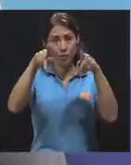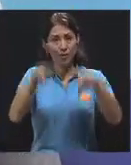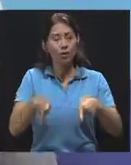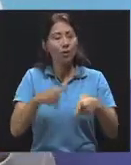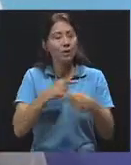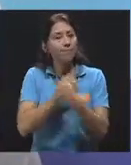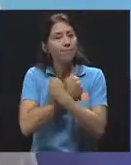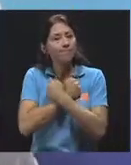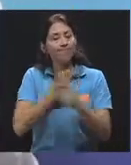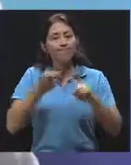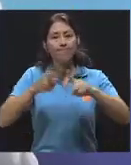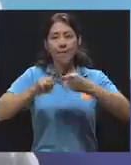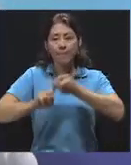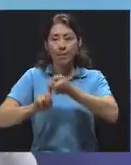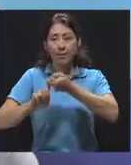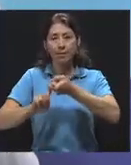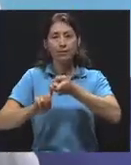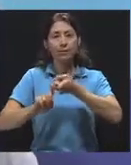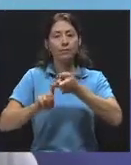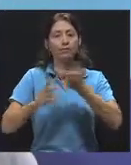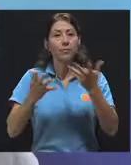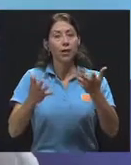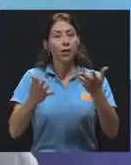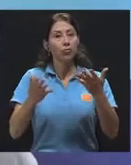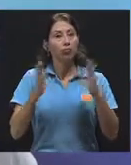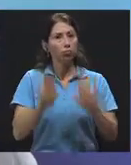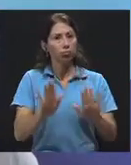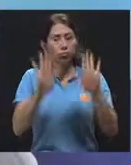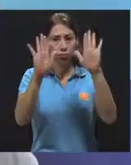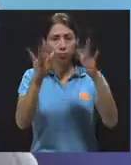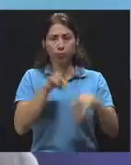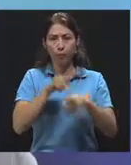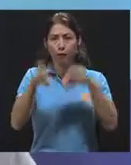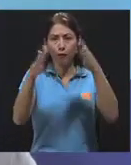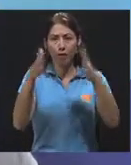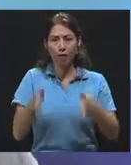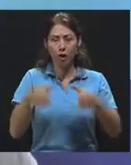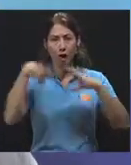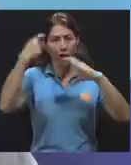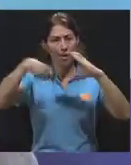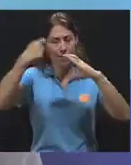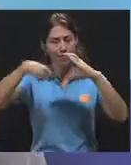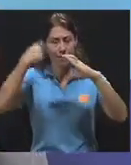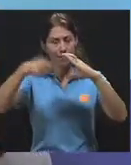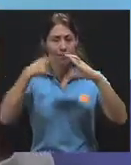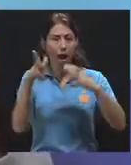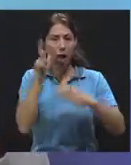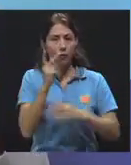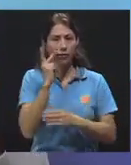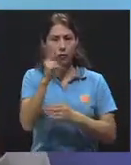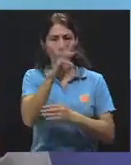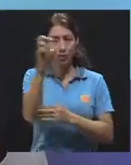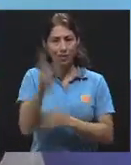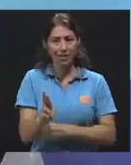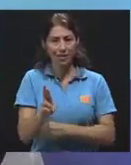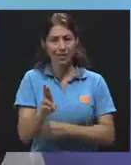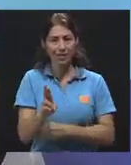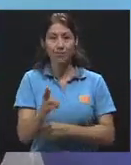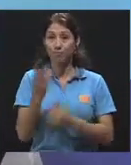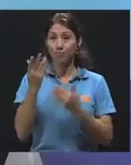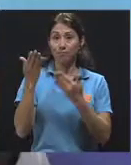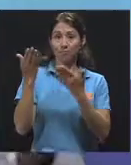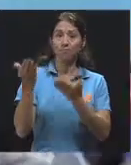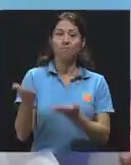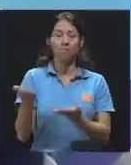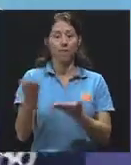con dos personas queridas, amigas y destacadas profesionales del medio cinematográfico y audiovisual